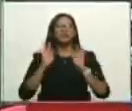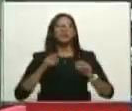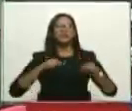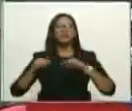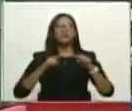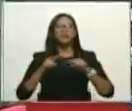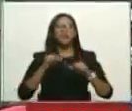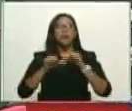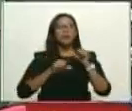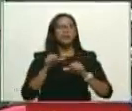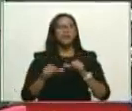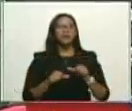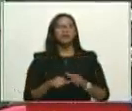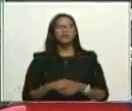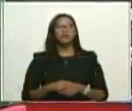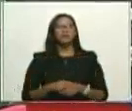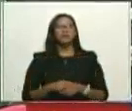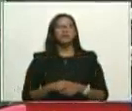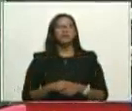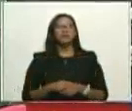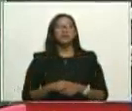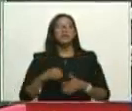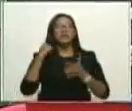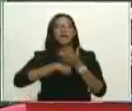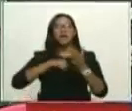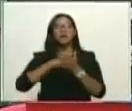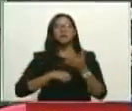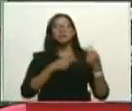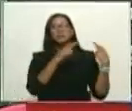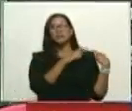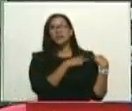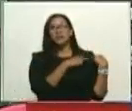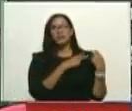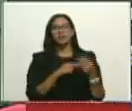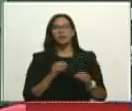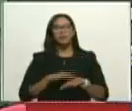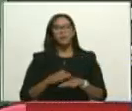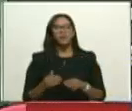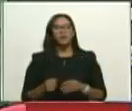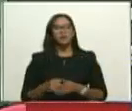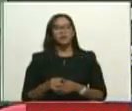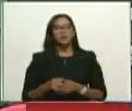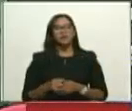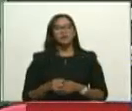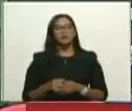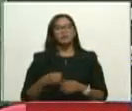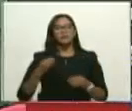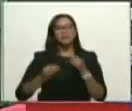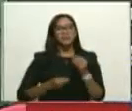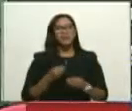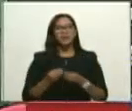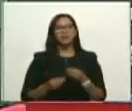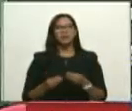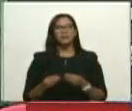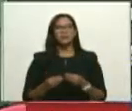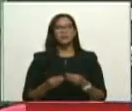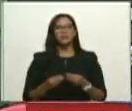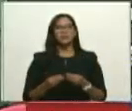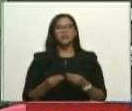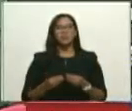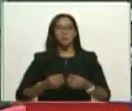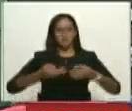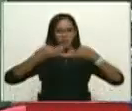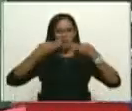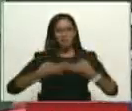dirección colectiva y la lucha permanente, porque se forje con calidad